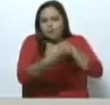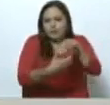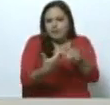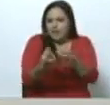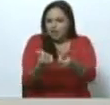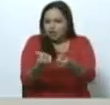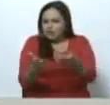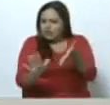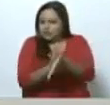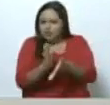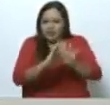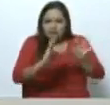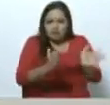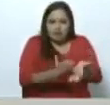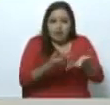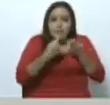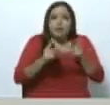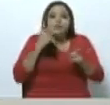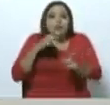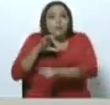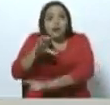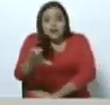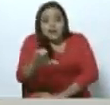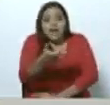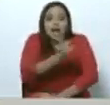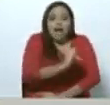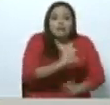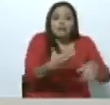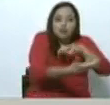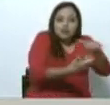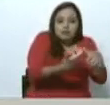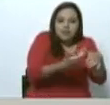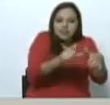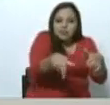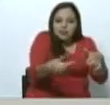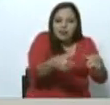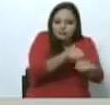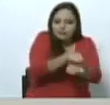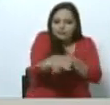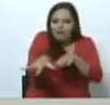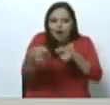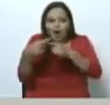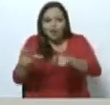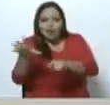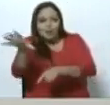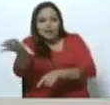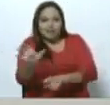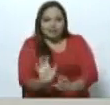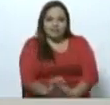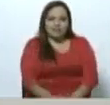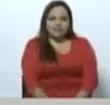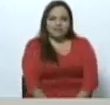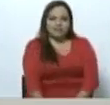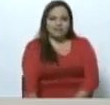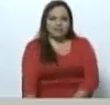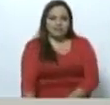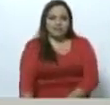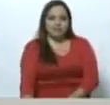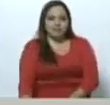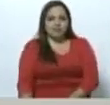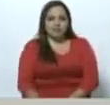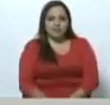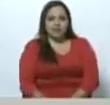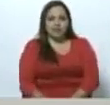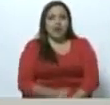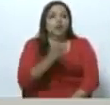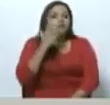Ocurre algo en un país, seguramente afecta a otros países. No tiene nada que ver casi que con la soberanía. Ahora, si